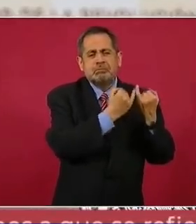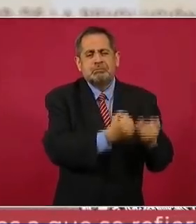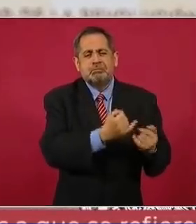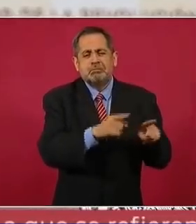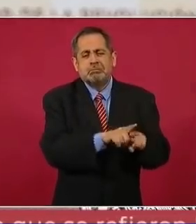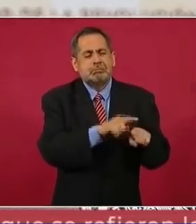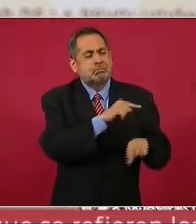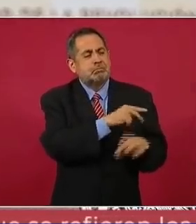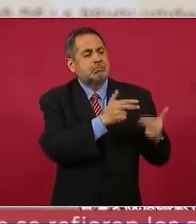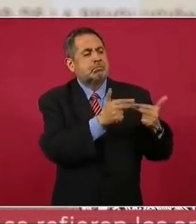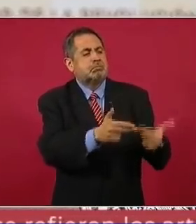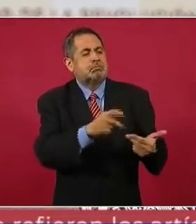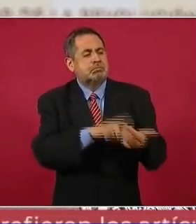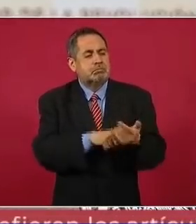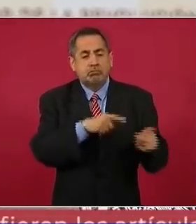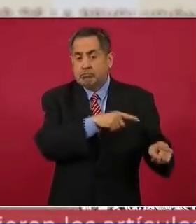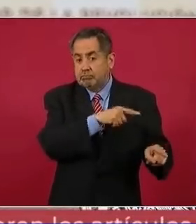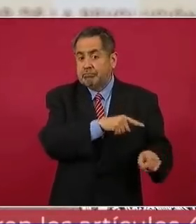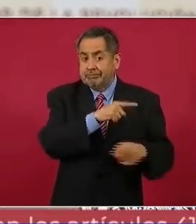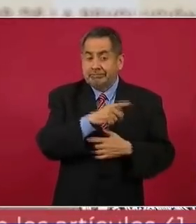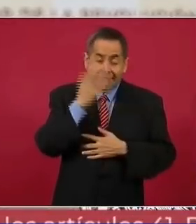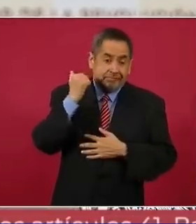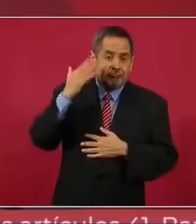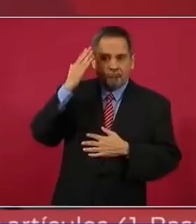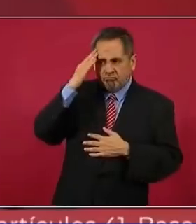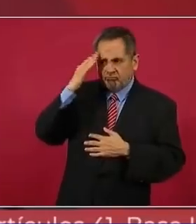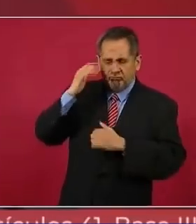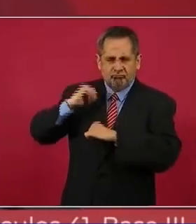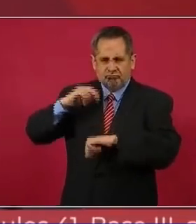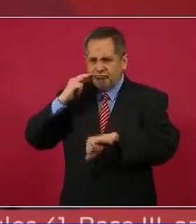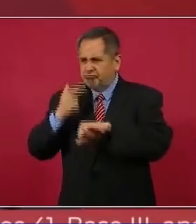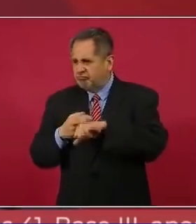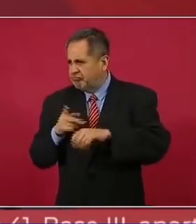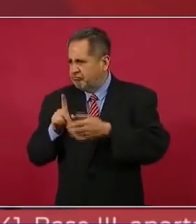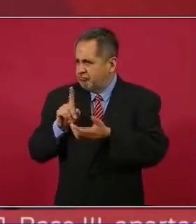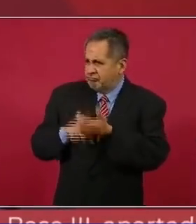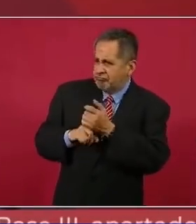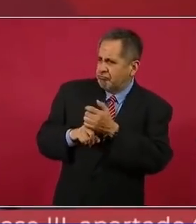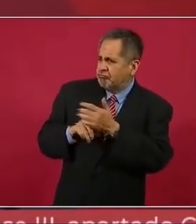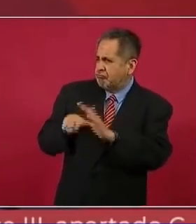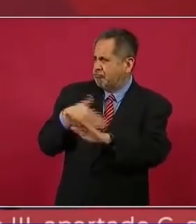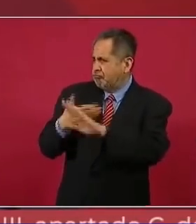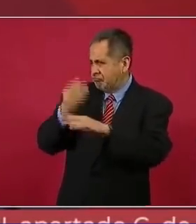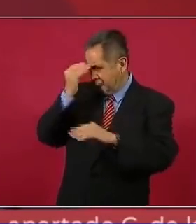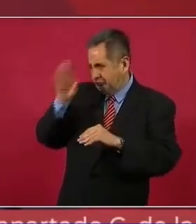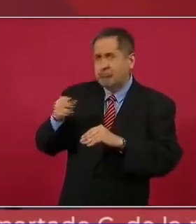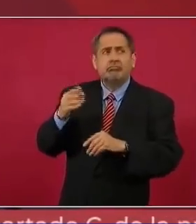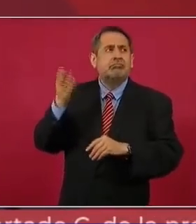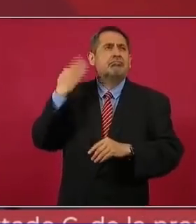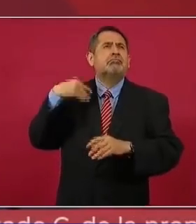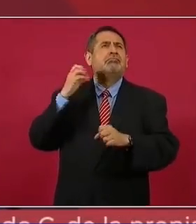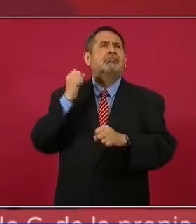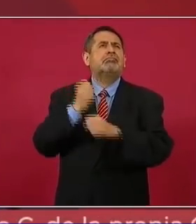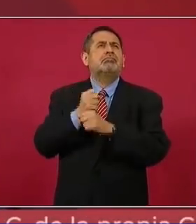que fue el que encabezó la guerra sucia en el 2006.